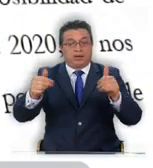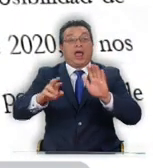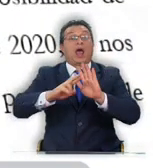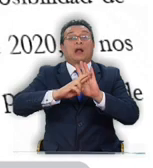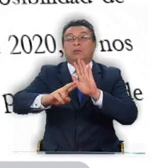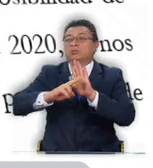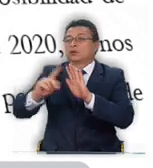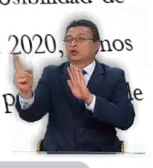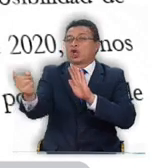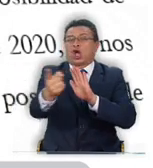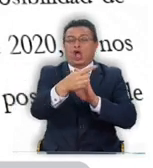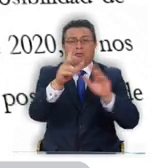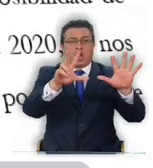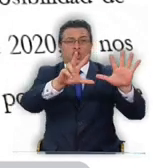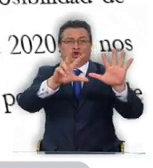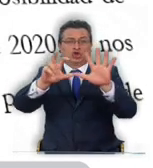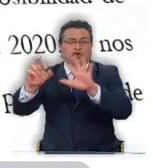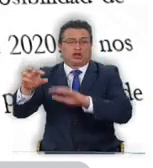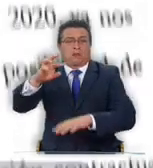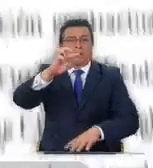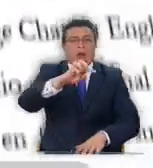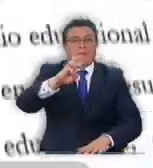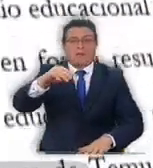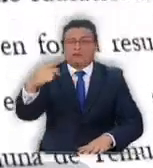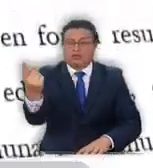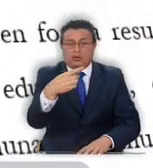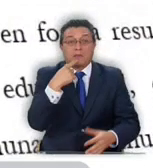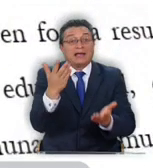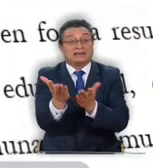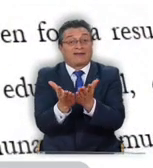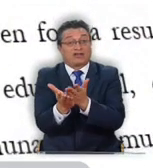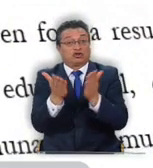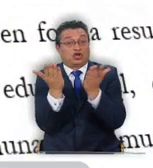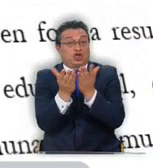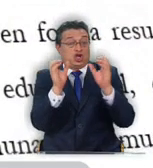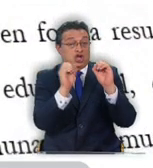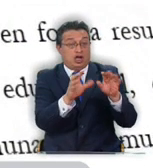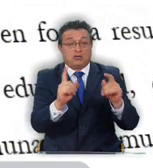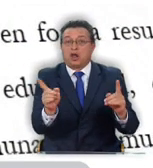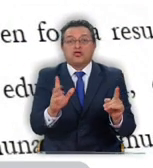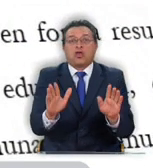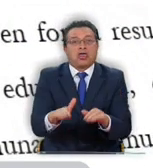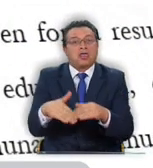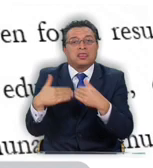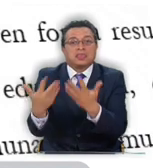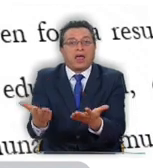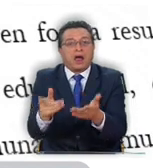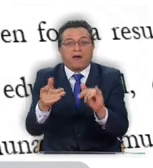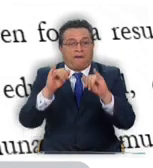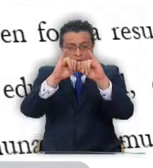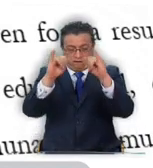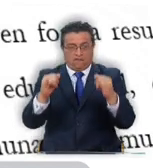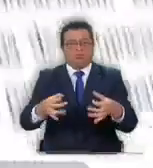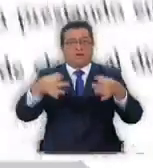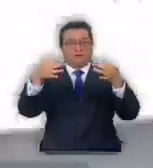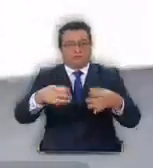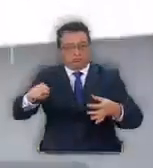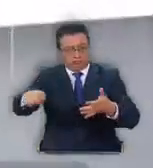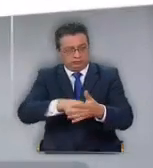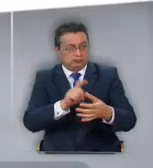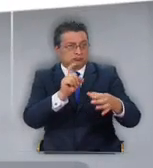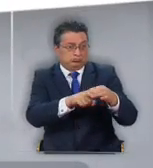de 800 apoderados argumentaron que los servicios educacionales no se están prestando en la forma que fueron